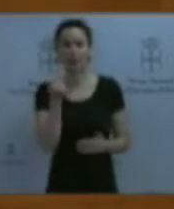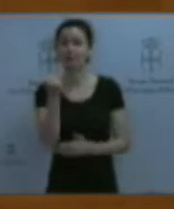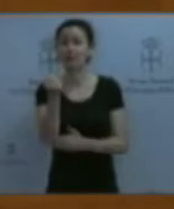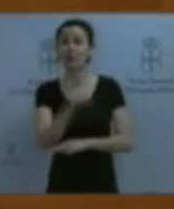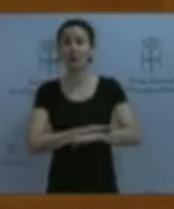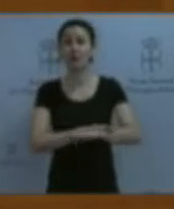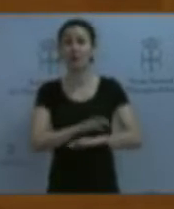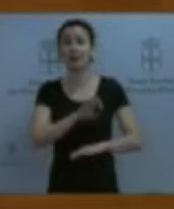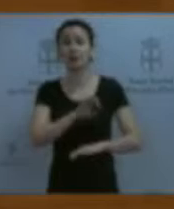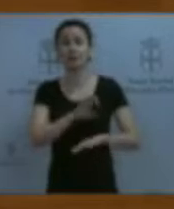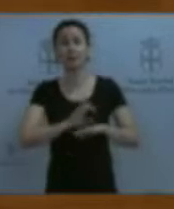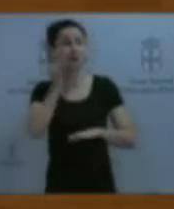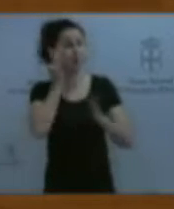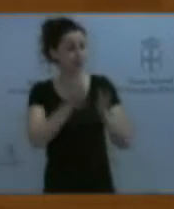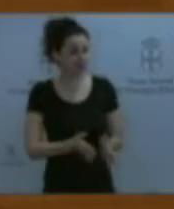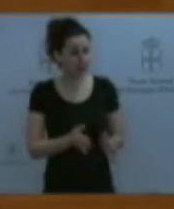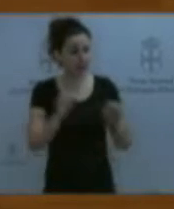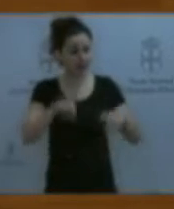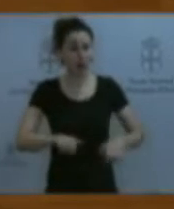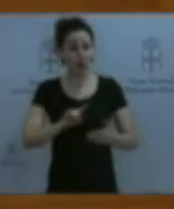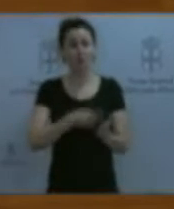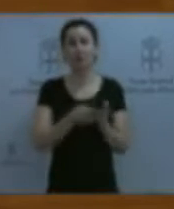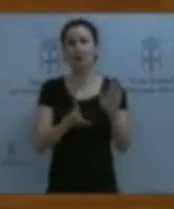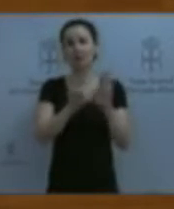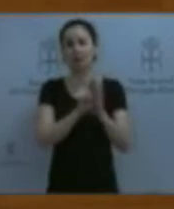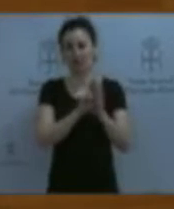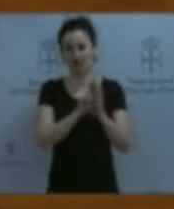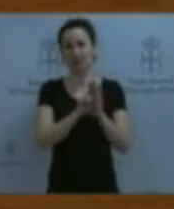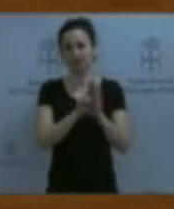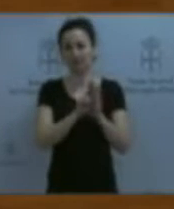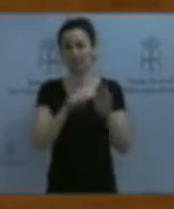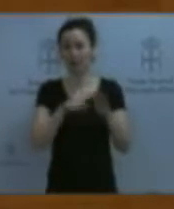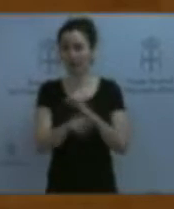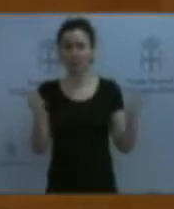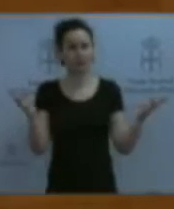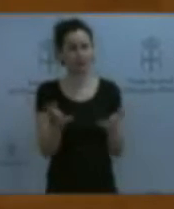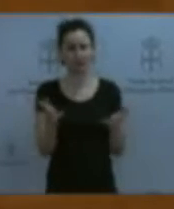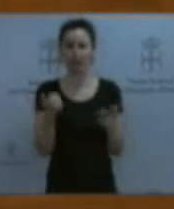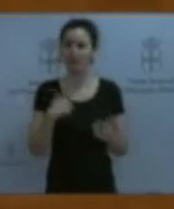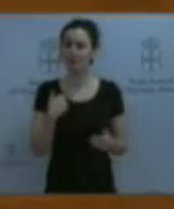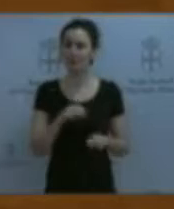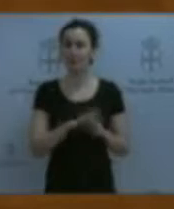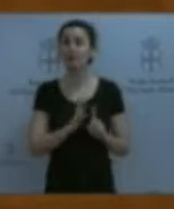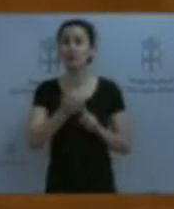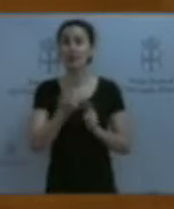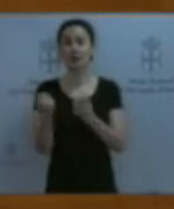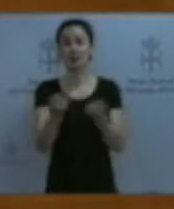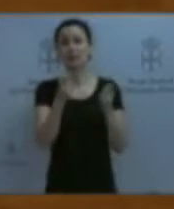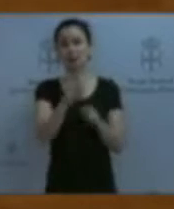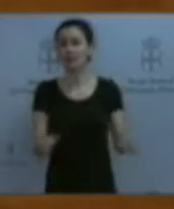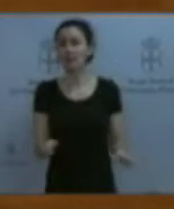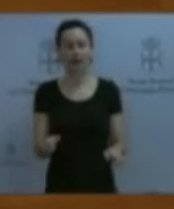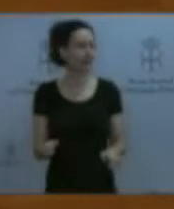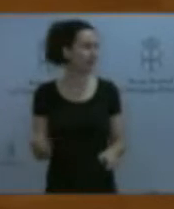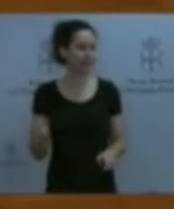señora consejera, ustedes traen hoy aquí un proyecto de ley que tramitamos por la vía de urgencia, no para resolver las necesidades de la ciudadanía, sino